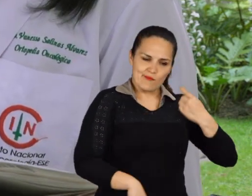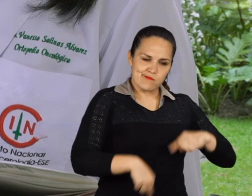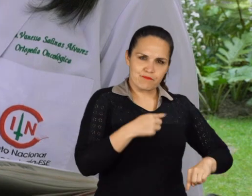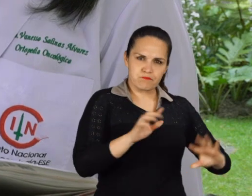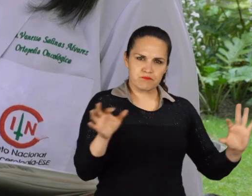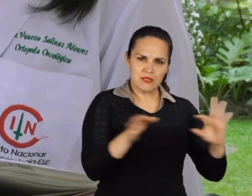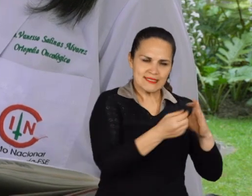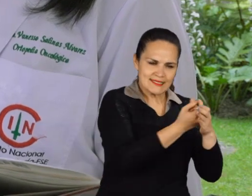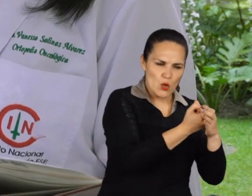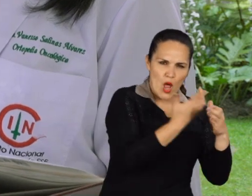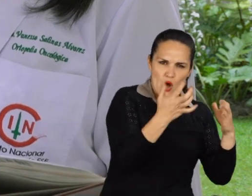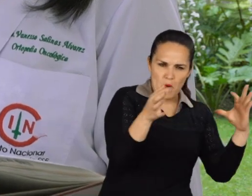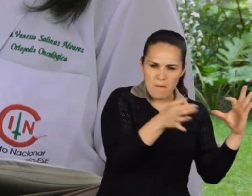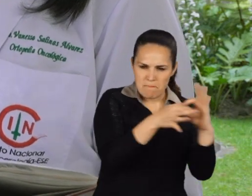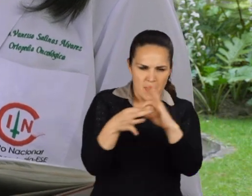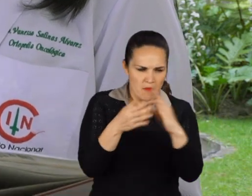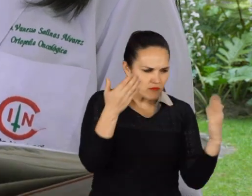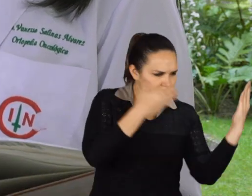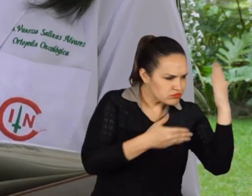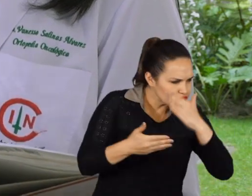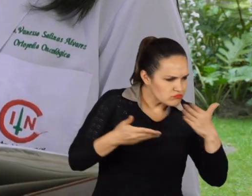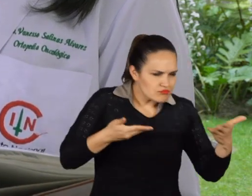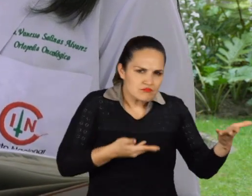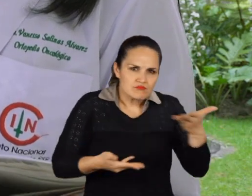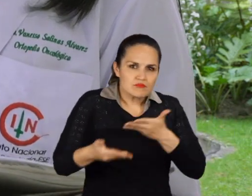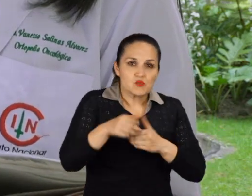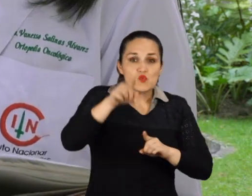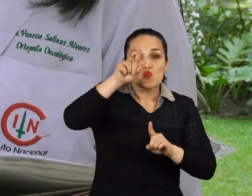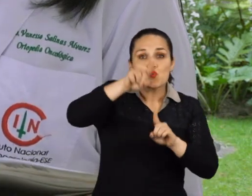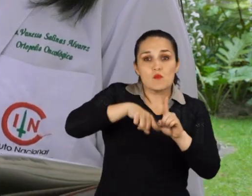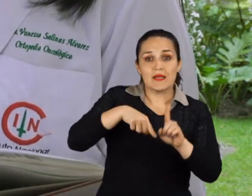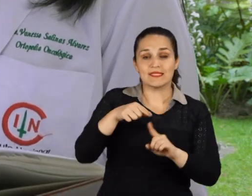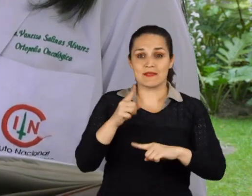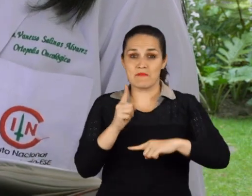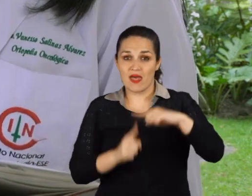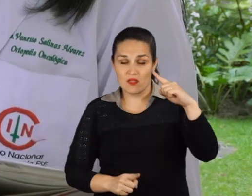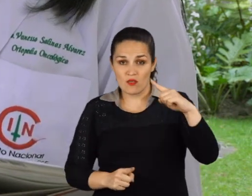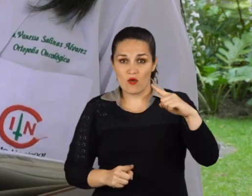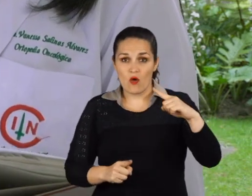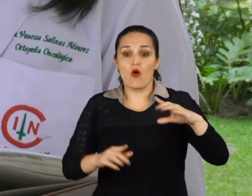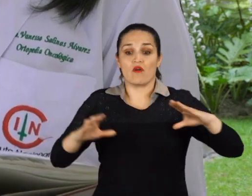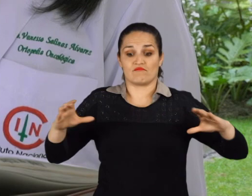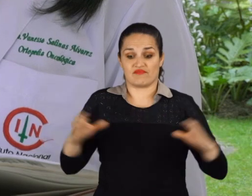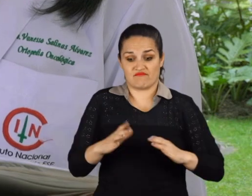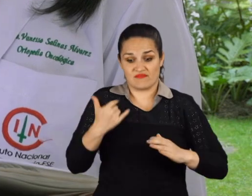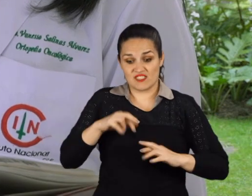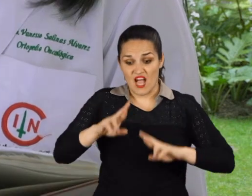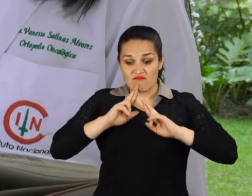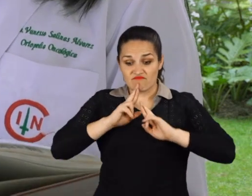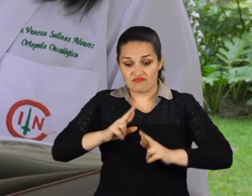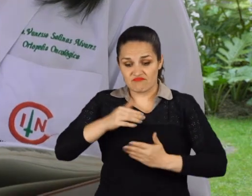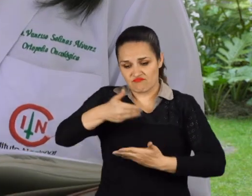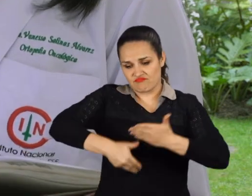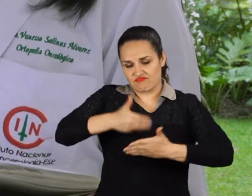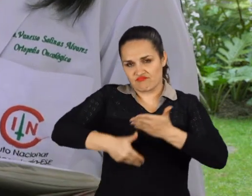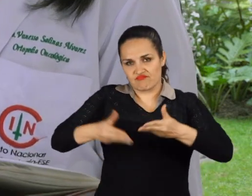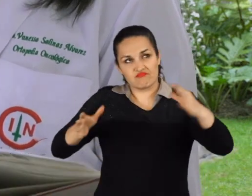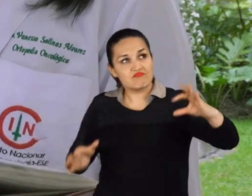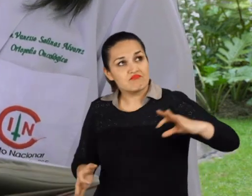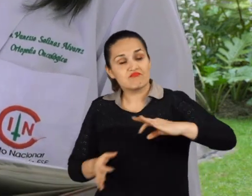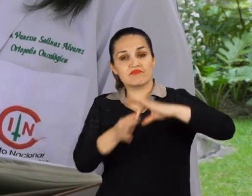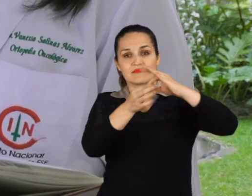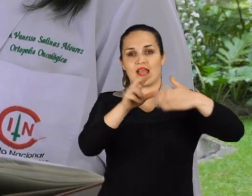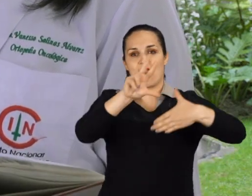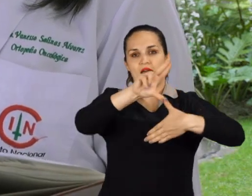que sea en el término de 1 mes y medio, pues este trabajo se pueda unir a la base de datos latinoamericana y de esa manera hacer